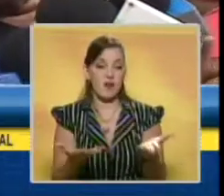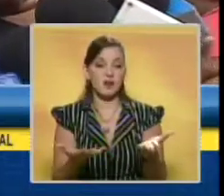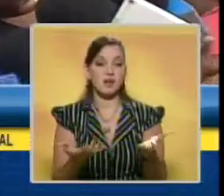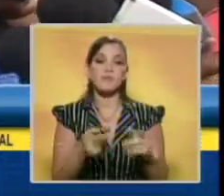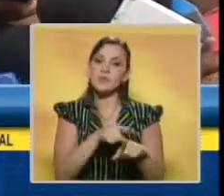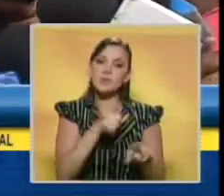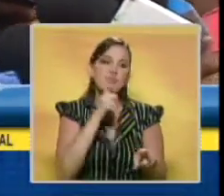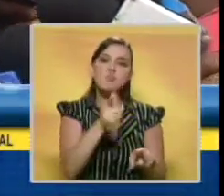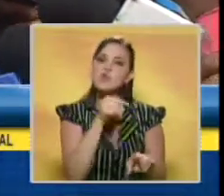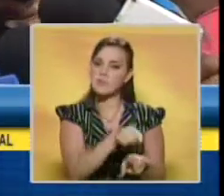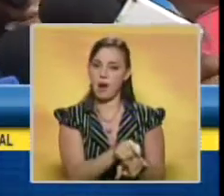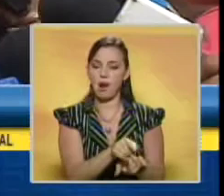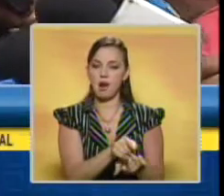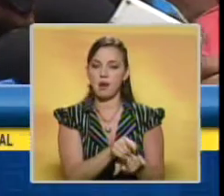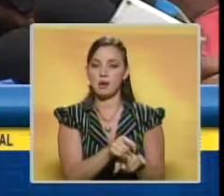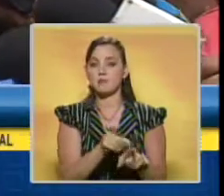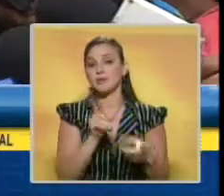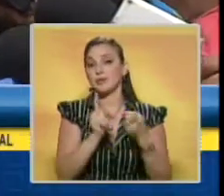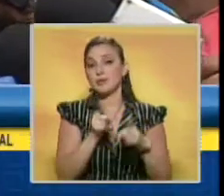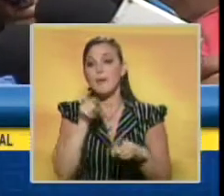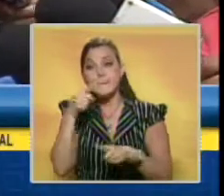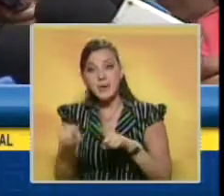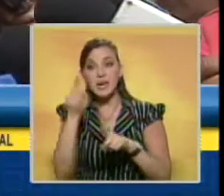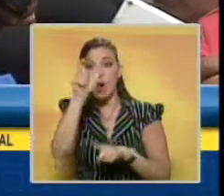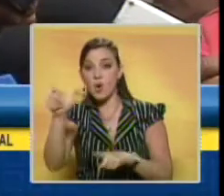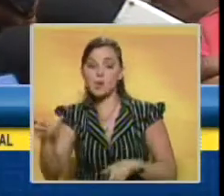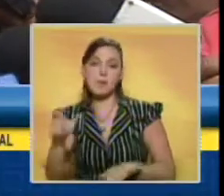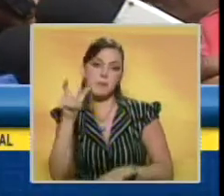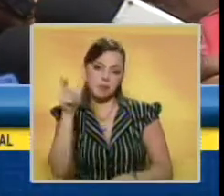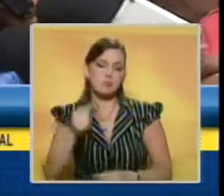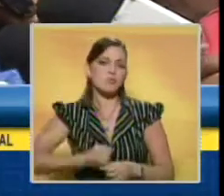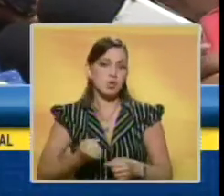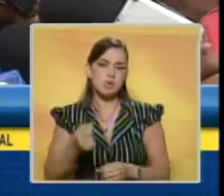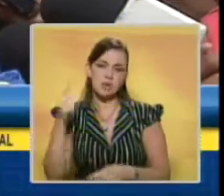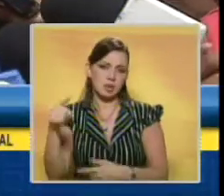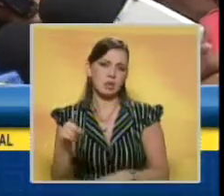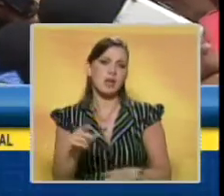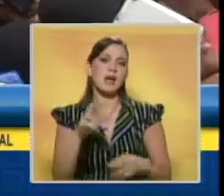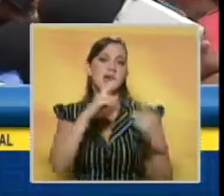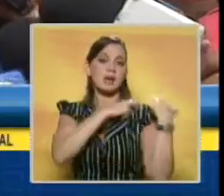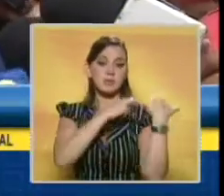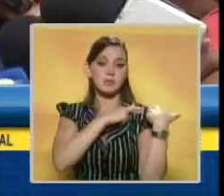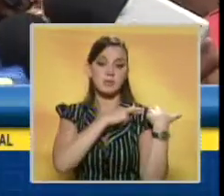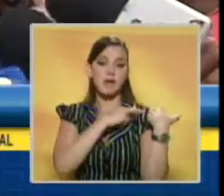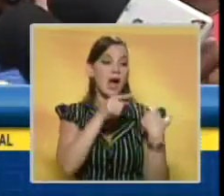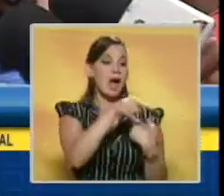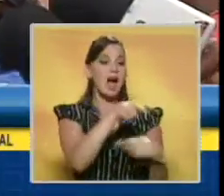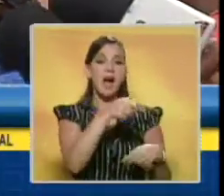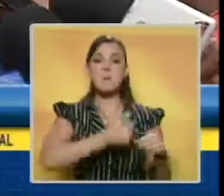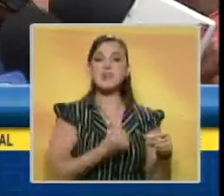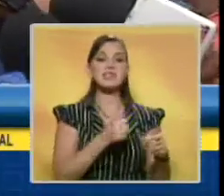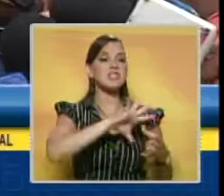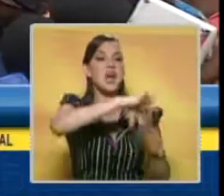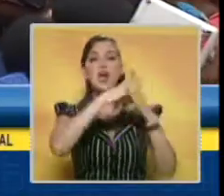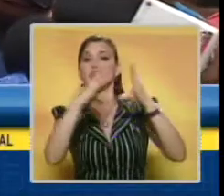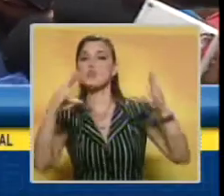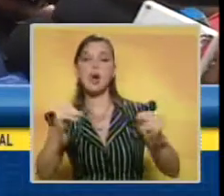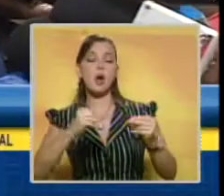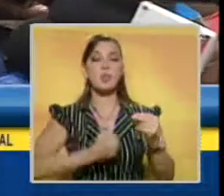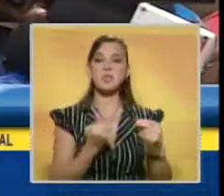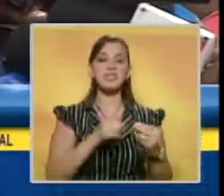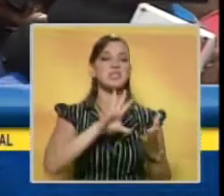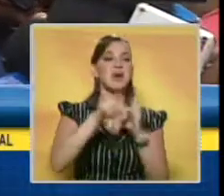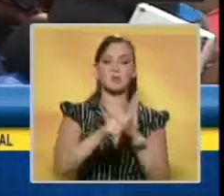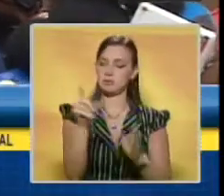pisotee el buen nombre de la institución, es ese individuo. La responsabilidad es individual, no es colectiva. No podemos calificar